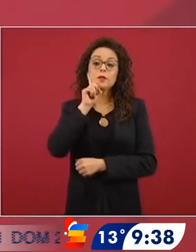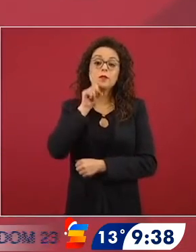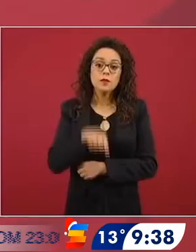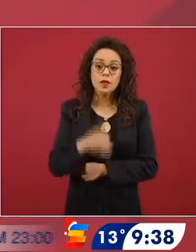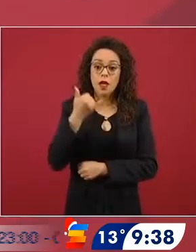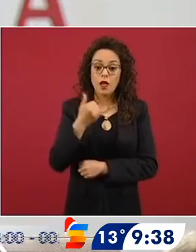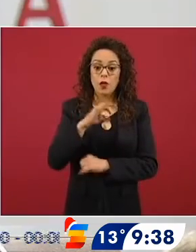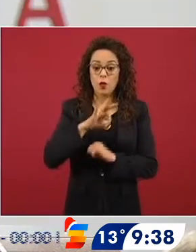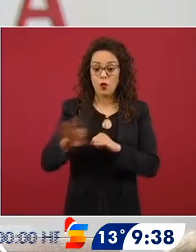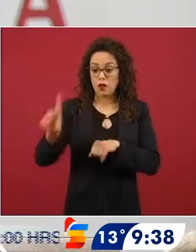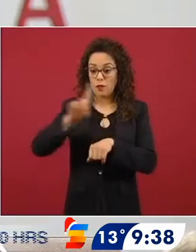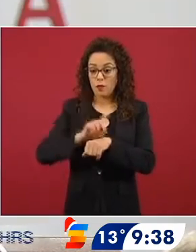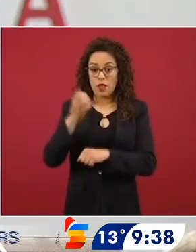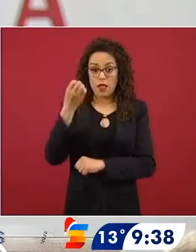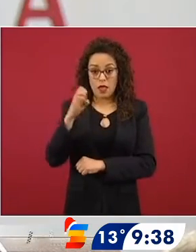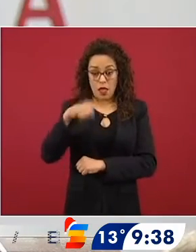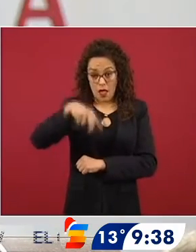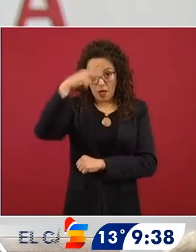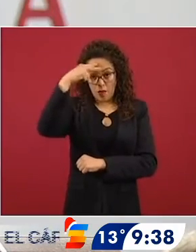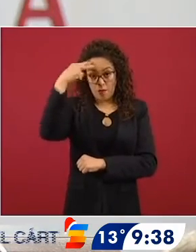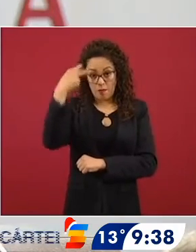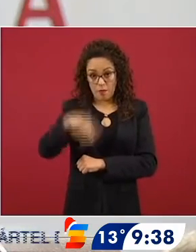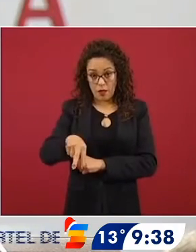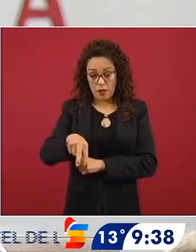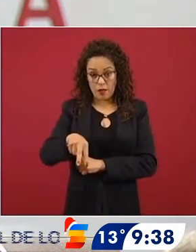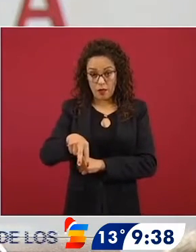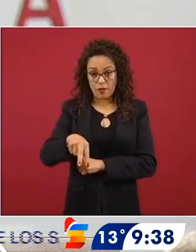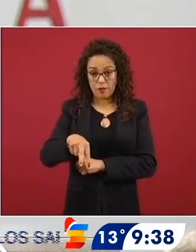de méxico va a recibir